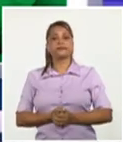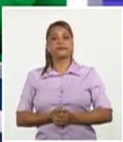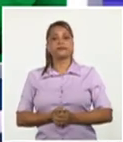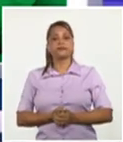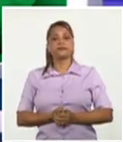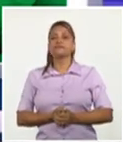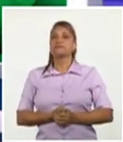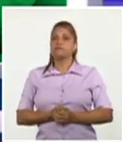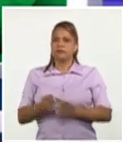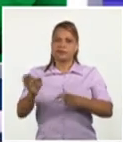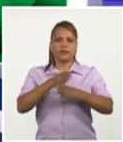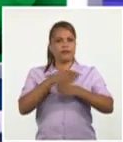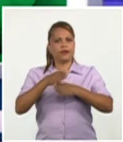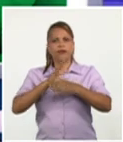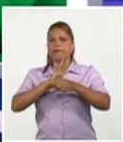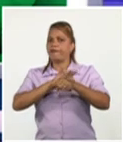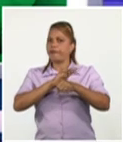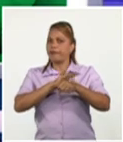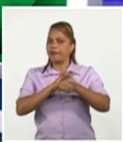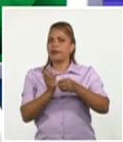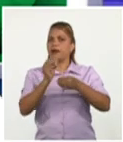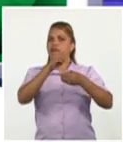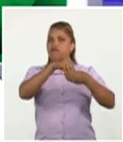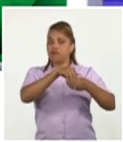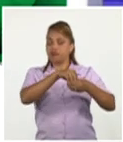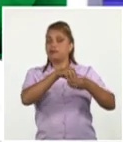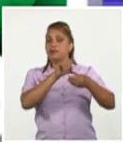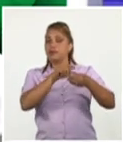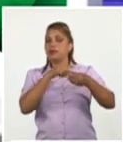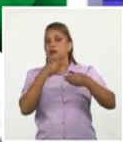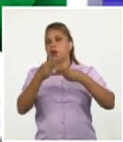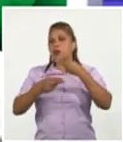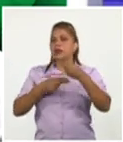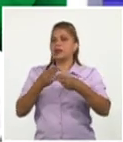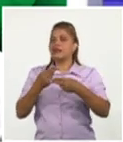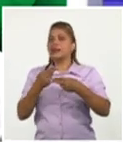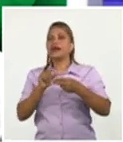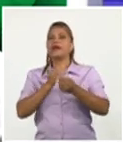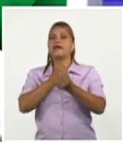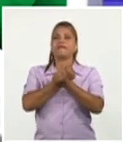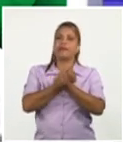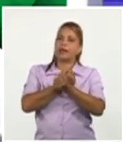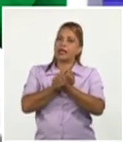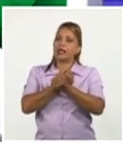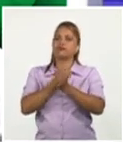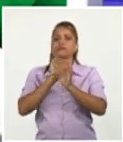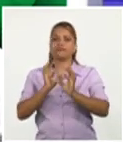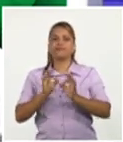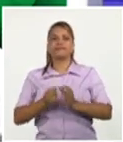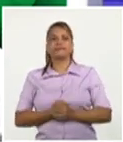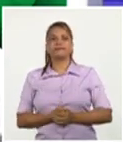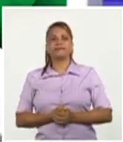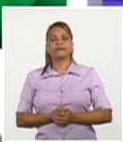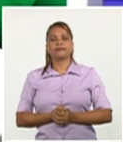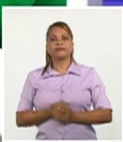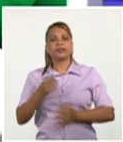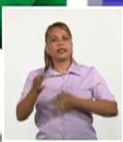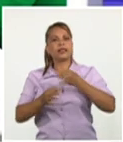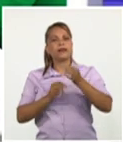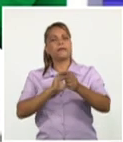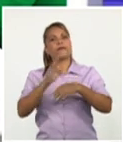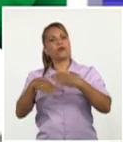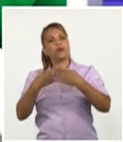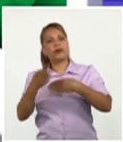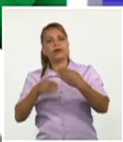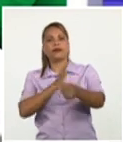algunas comorbilidades que lo hacían muy vulnerable. Estamos hablando de hipertensión